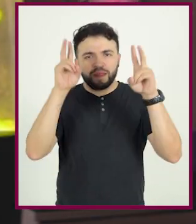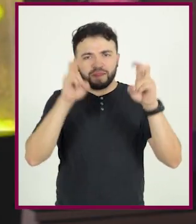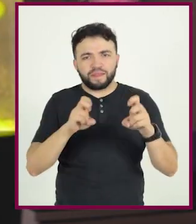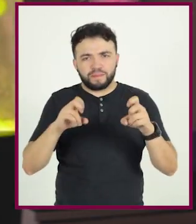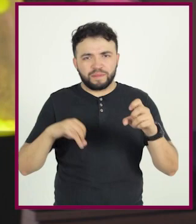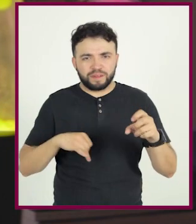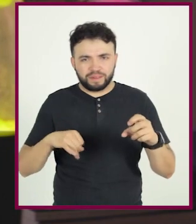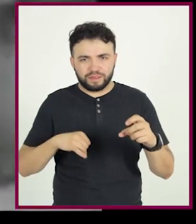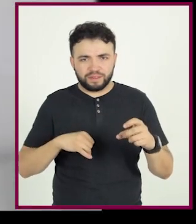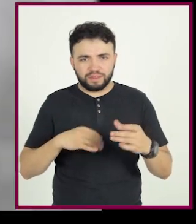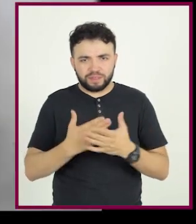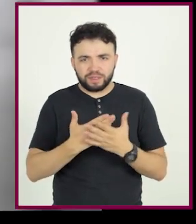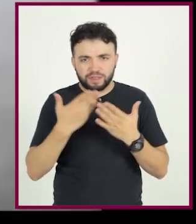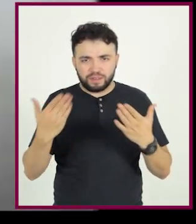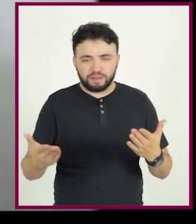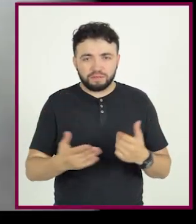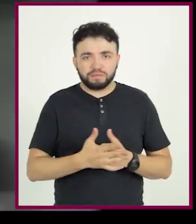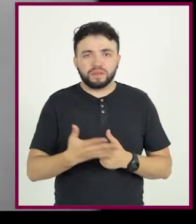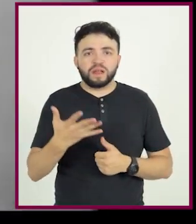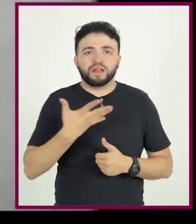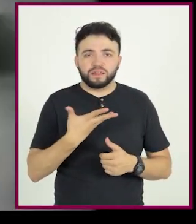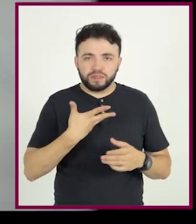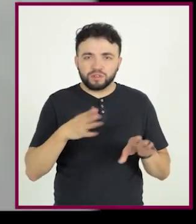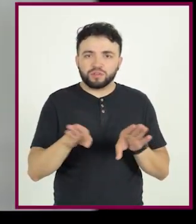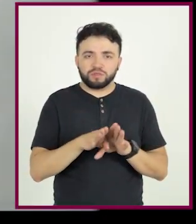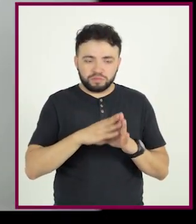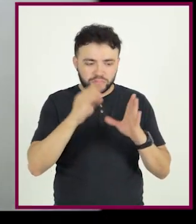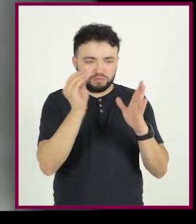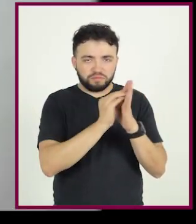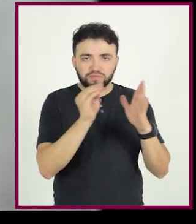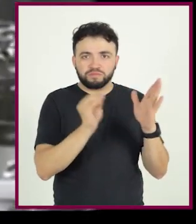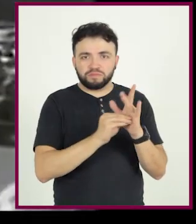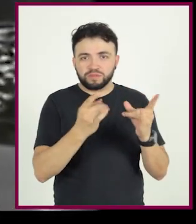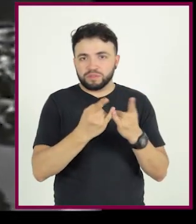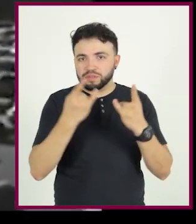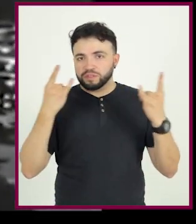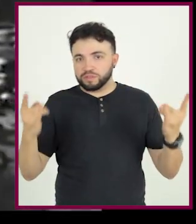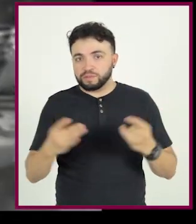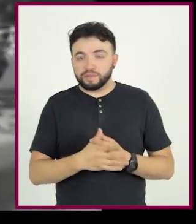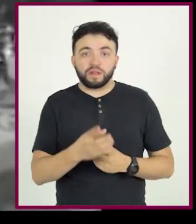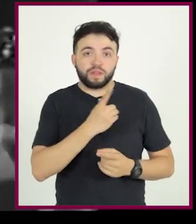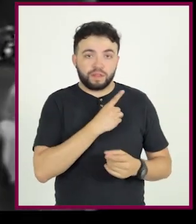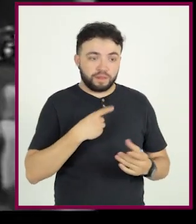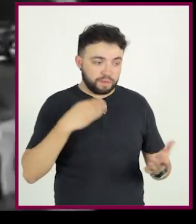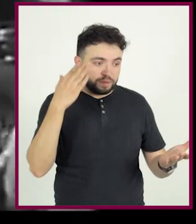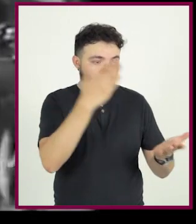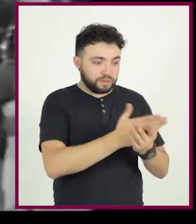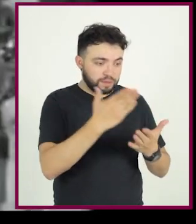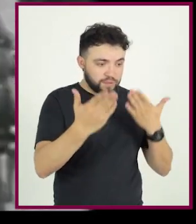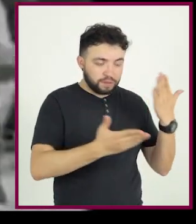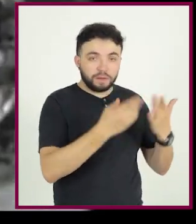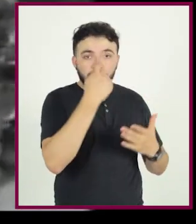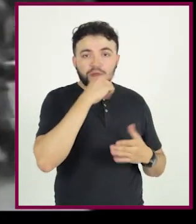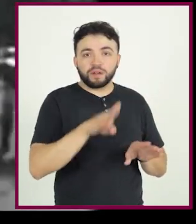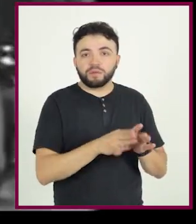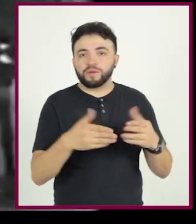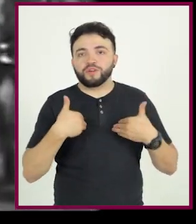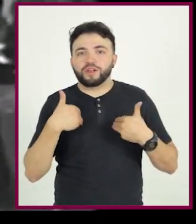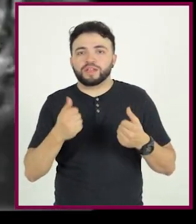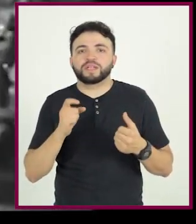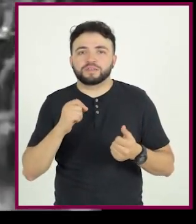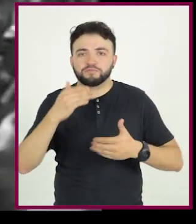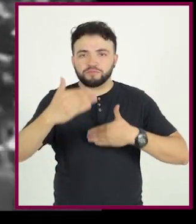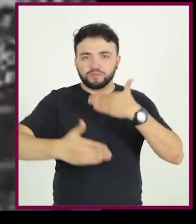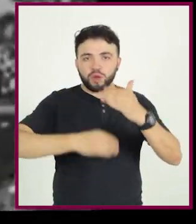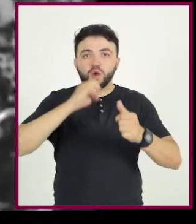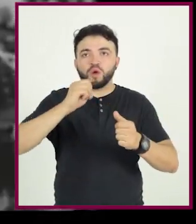tenemos del resto del mundo. Temas de interés público del presente tienen sus antecedentes en nuestra historia y debemos recurrir a ella